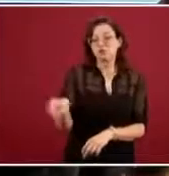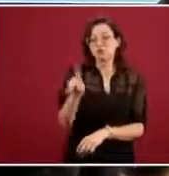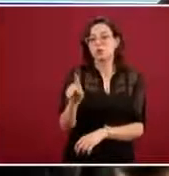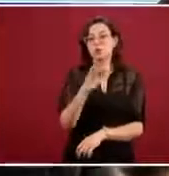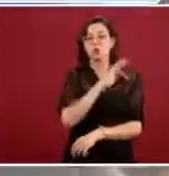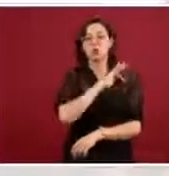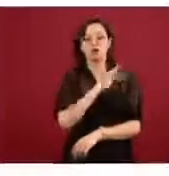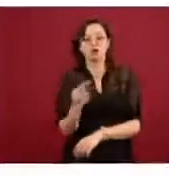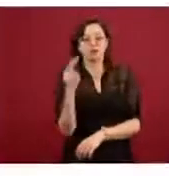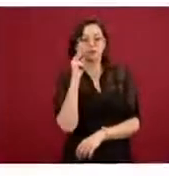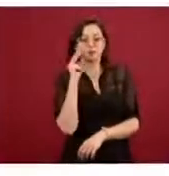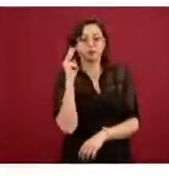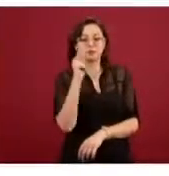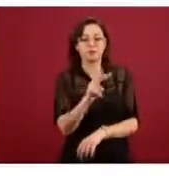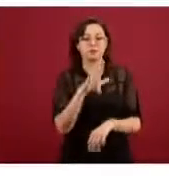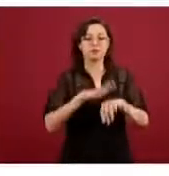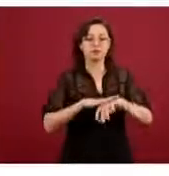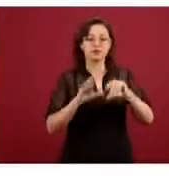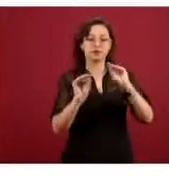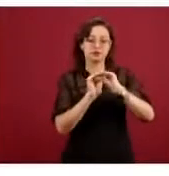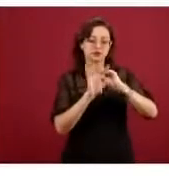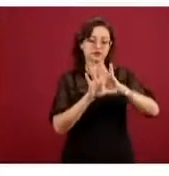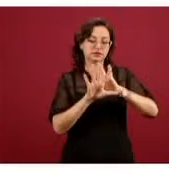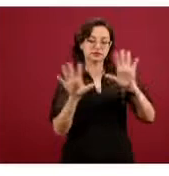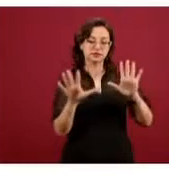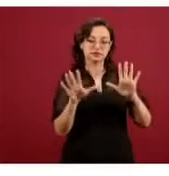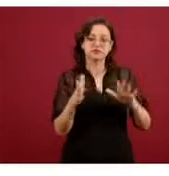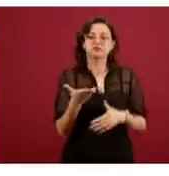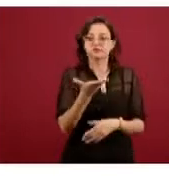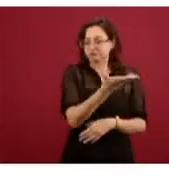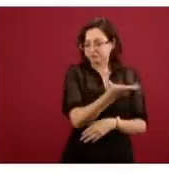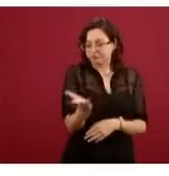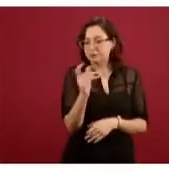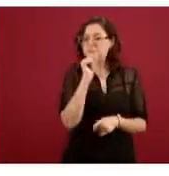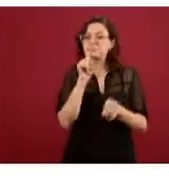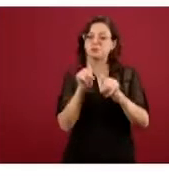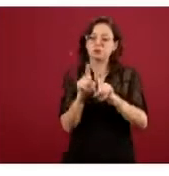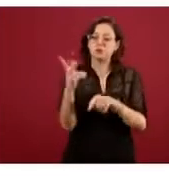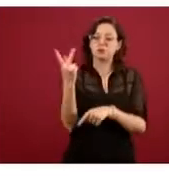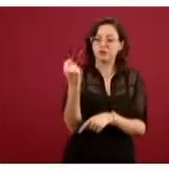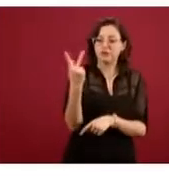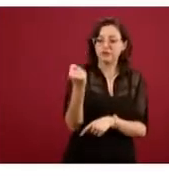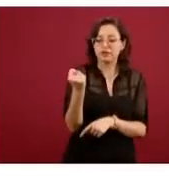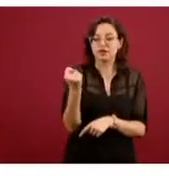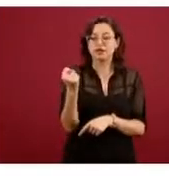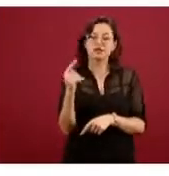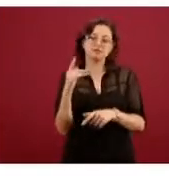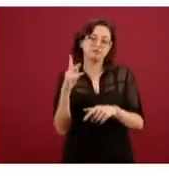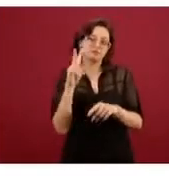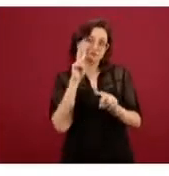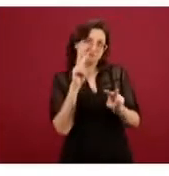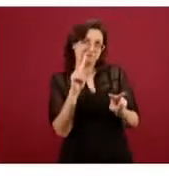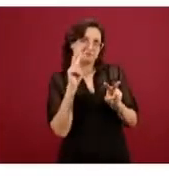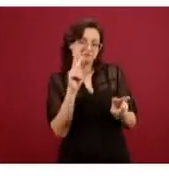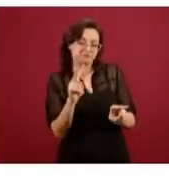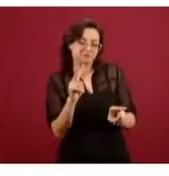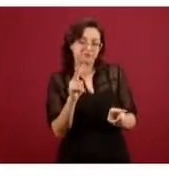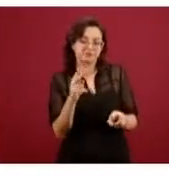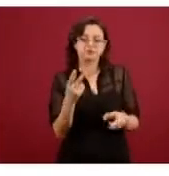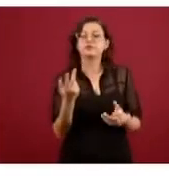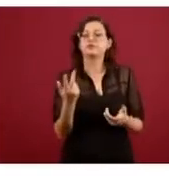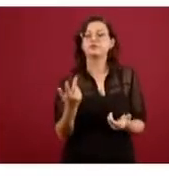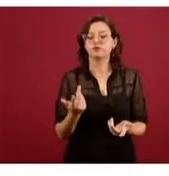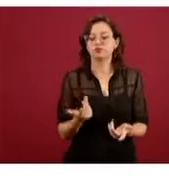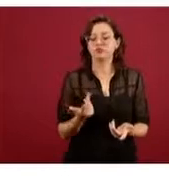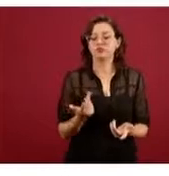apreciación visual aquí y quienes nos escuchan y ven por la transmisión